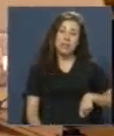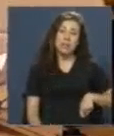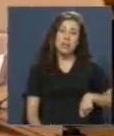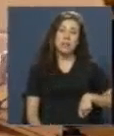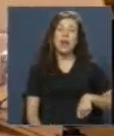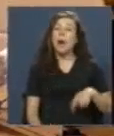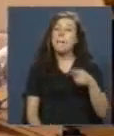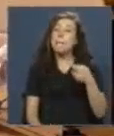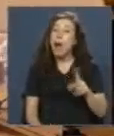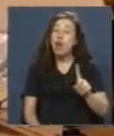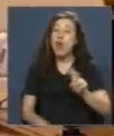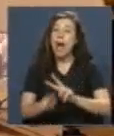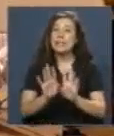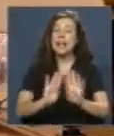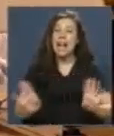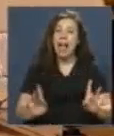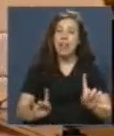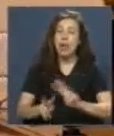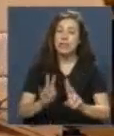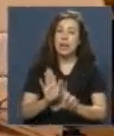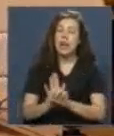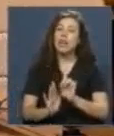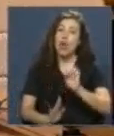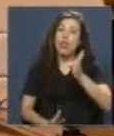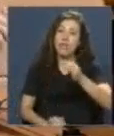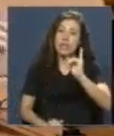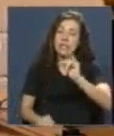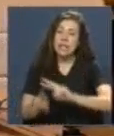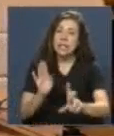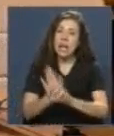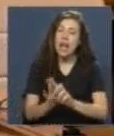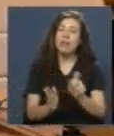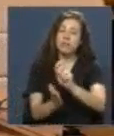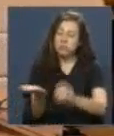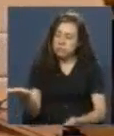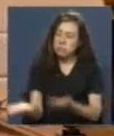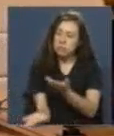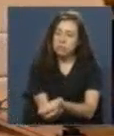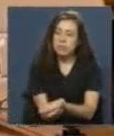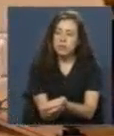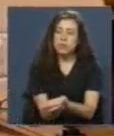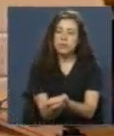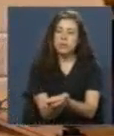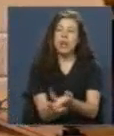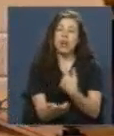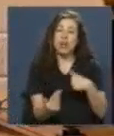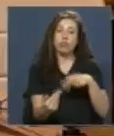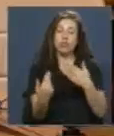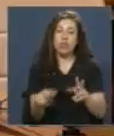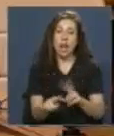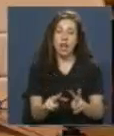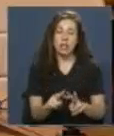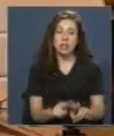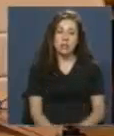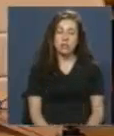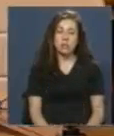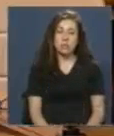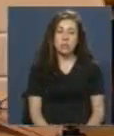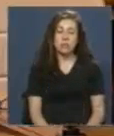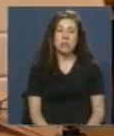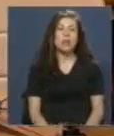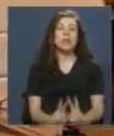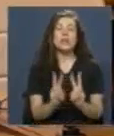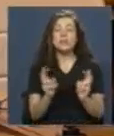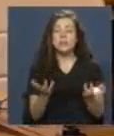no legislar. Había que legislar, hacer propuestas, y vaya que las hemos hecho. No solo sobre la